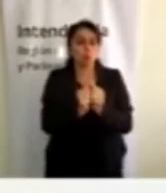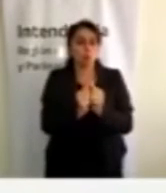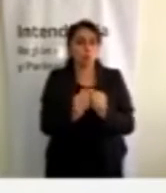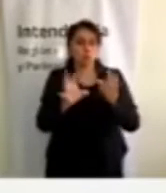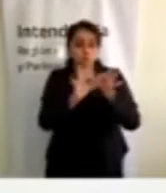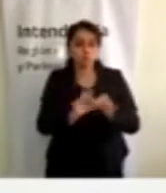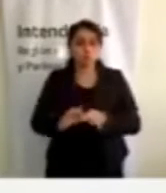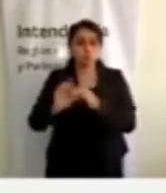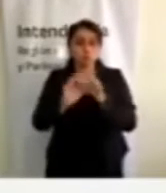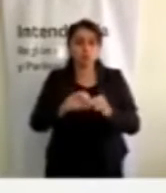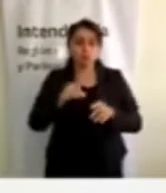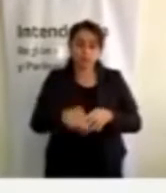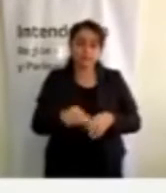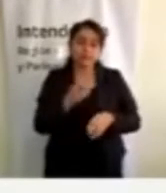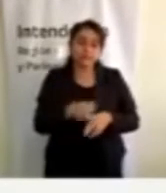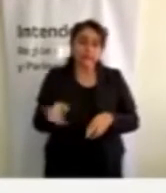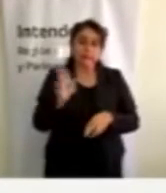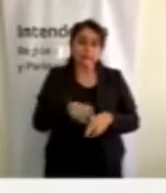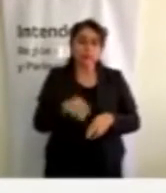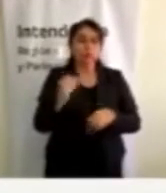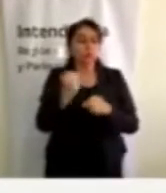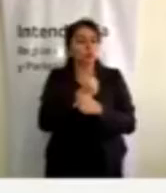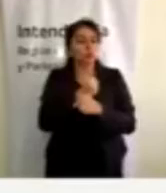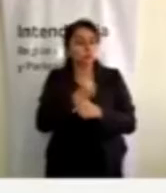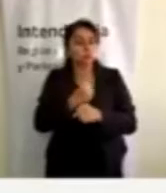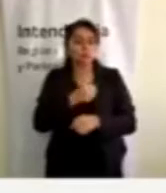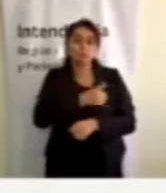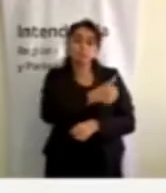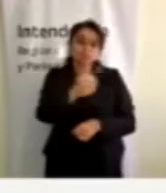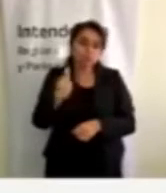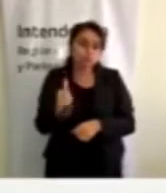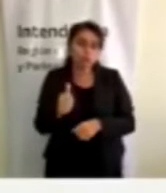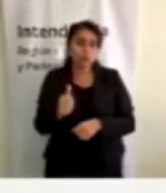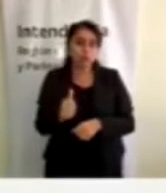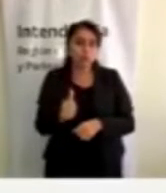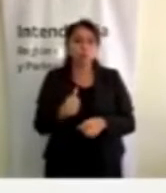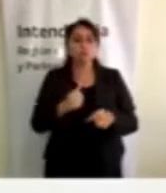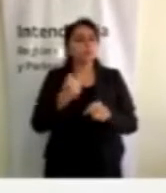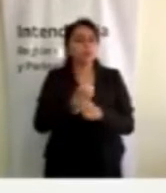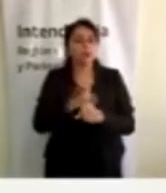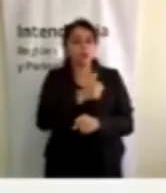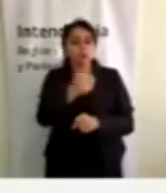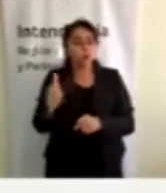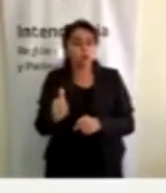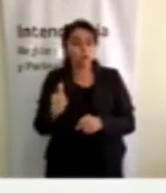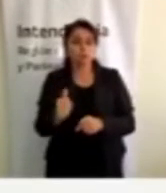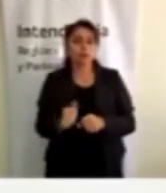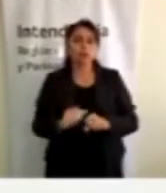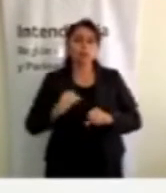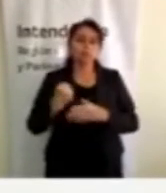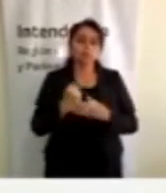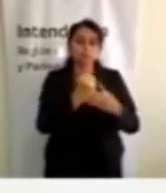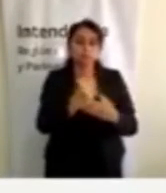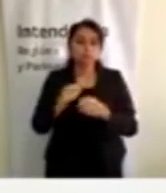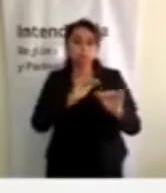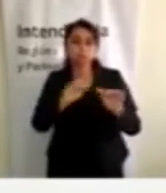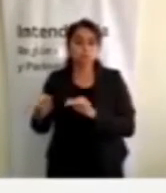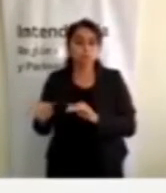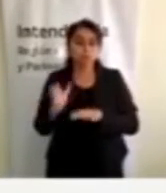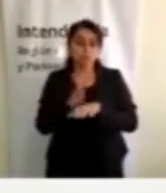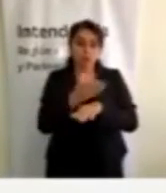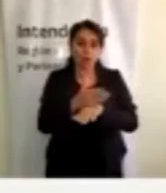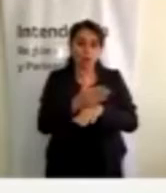seguir insistiendo. Trabajemos todos, todos por Arica, todos juntos podemos salir de la pandemia,